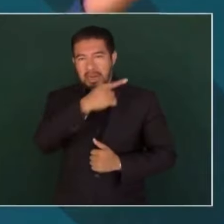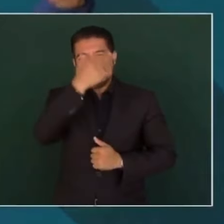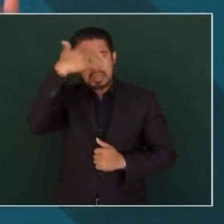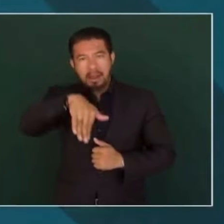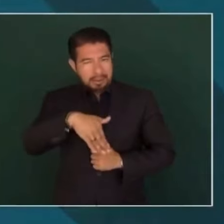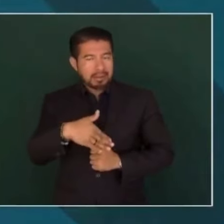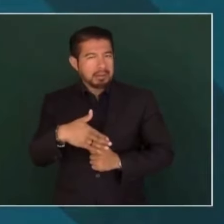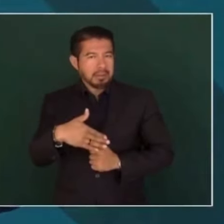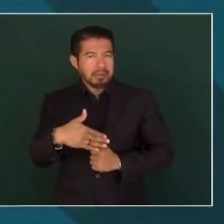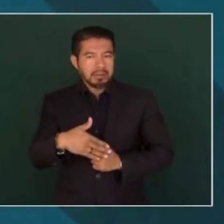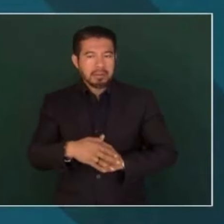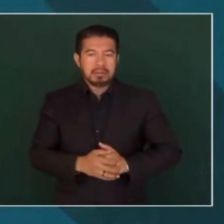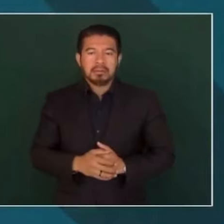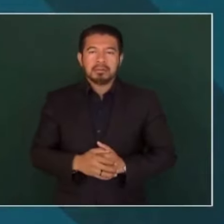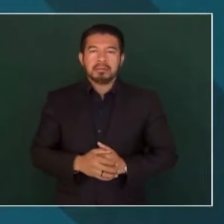para que